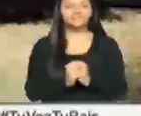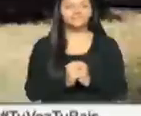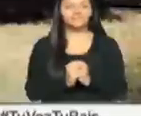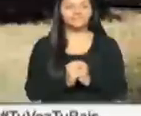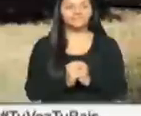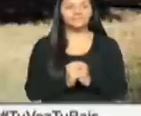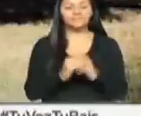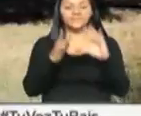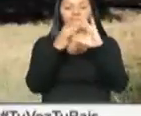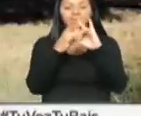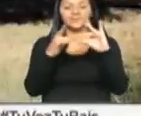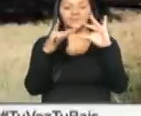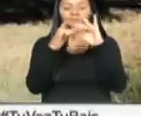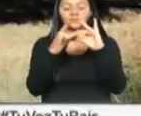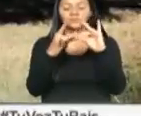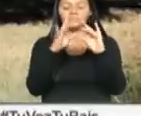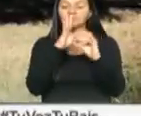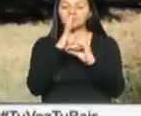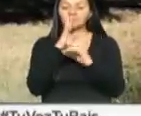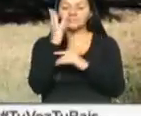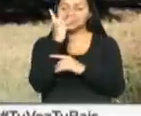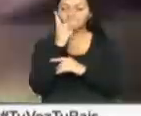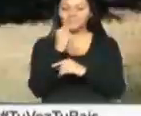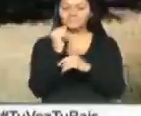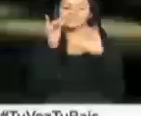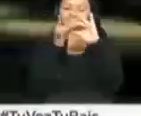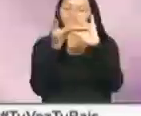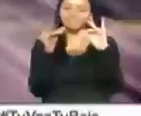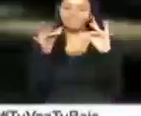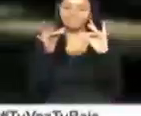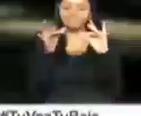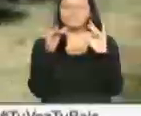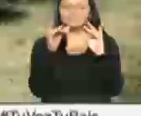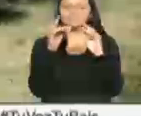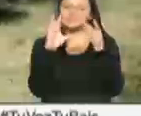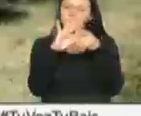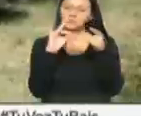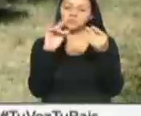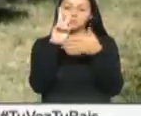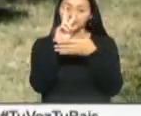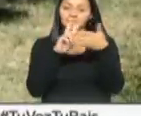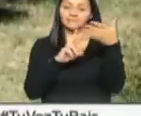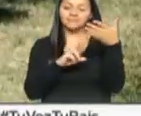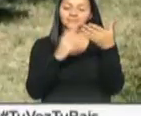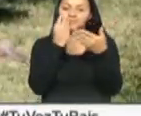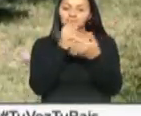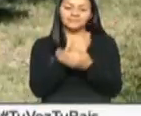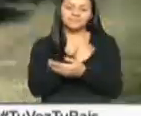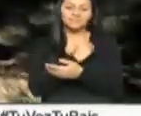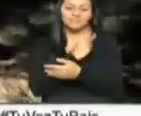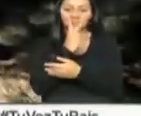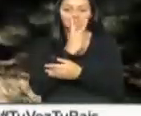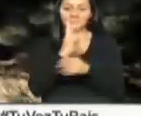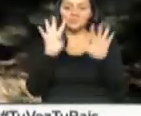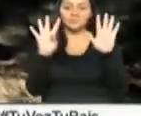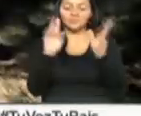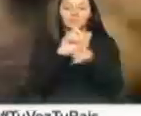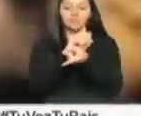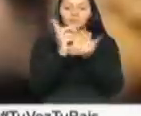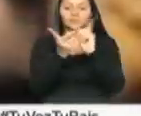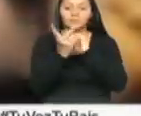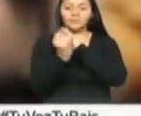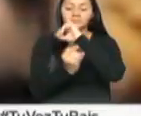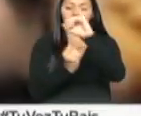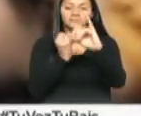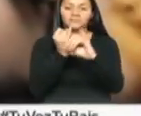Los versos, la lírica, la lectura y los recitales más inspiradores se concentrarán en el noveno encuentro internacional de